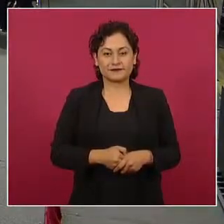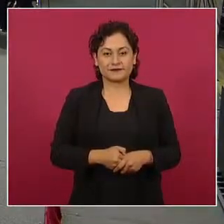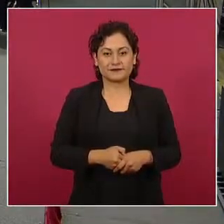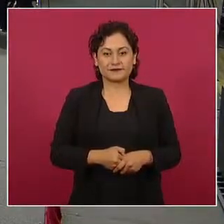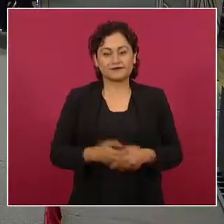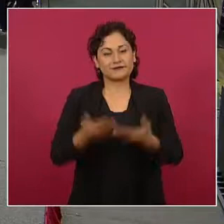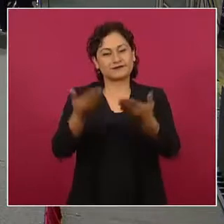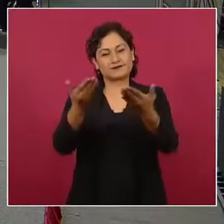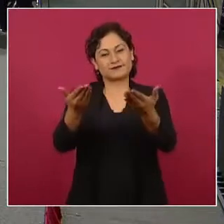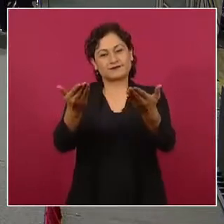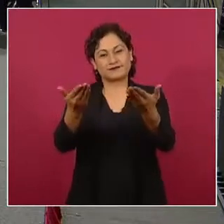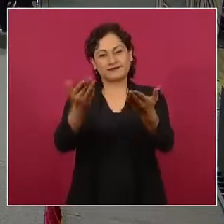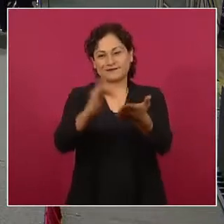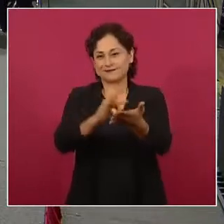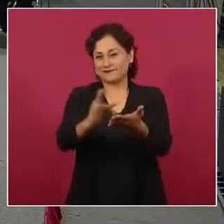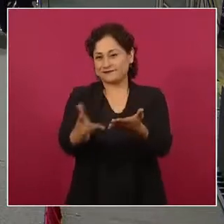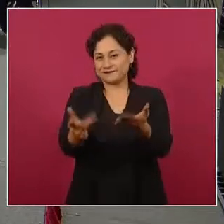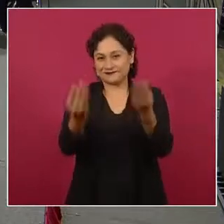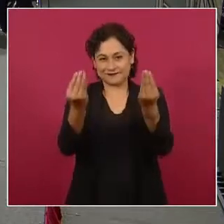Muchas gracias.